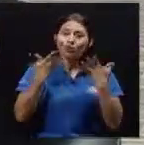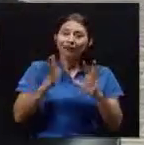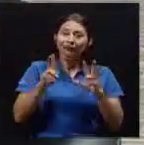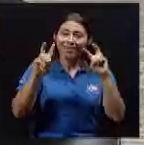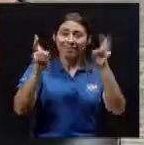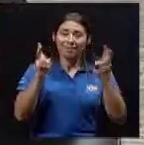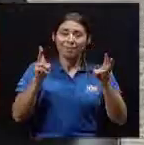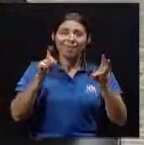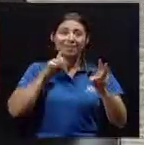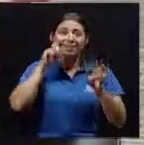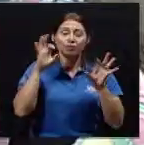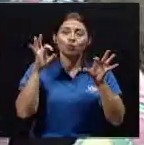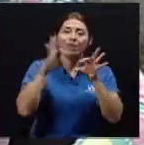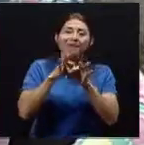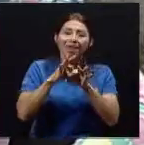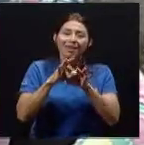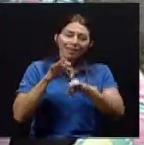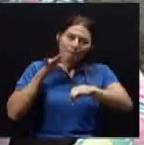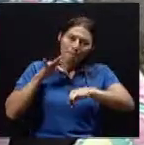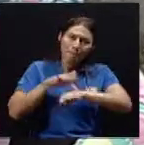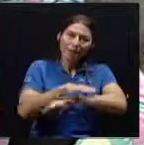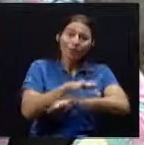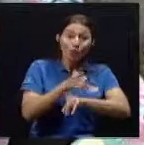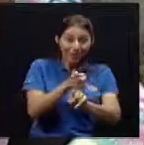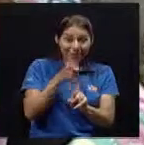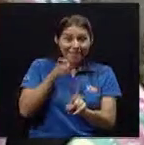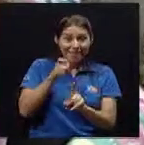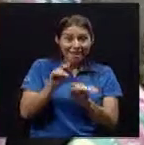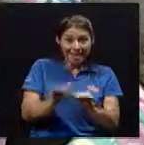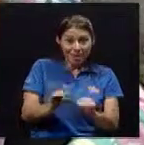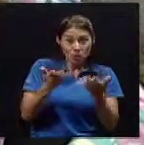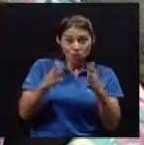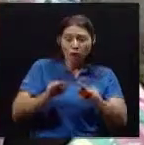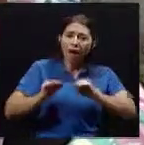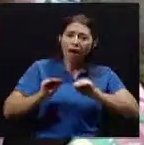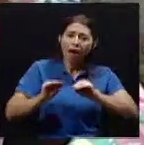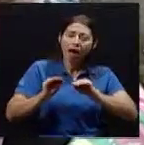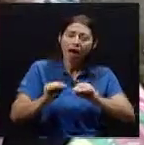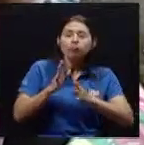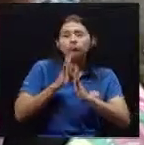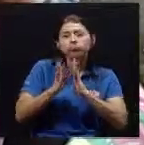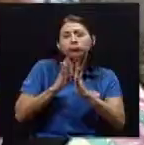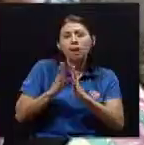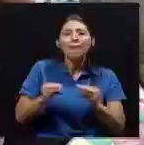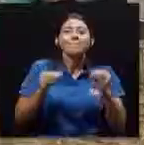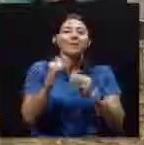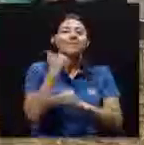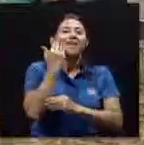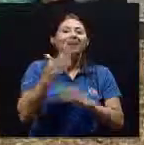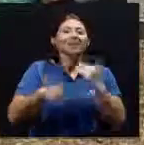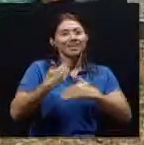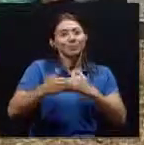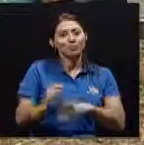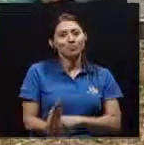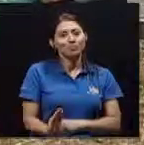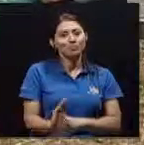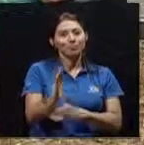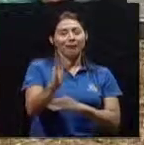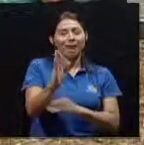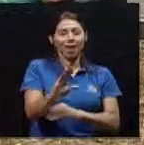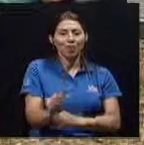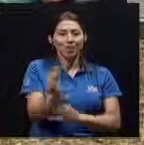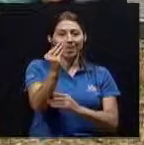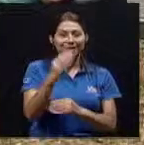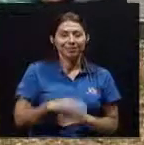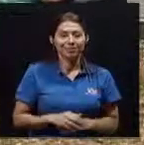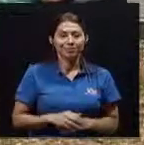muy temprano. Si eso se hace desde niño, va a ser mucho más fácil conversarlos cuando ya estén adolescentes. Y es que también algo que me